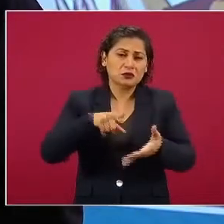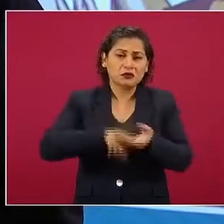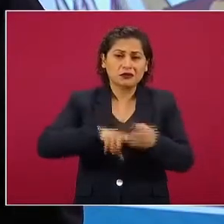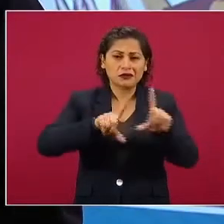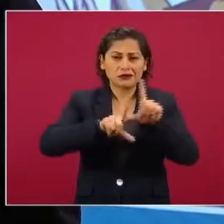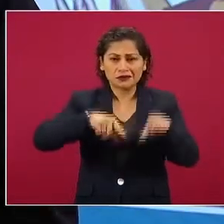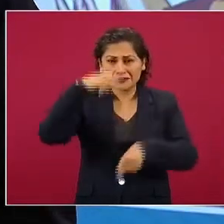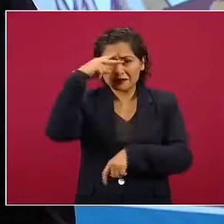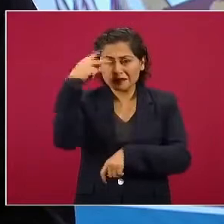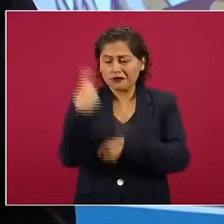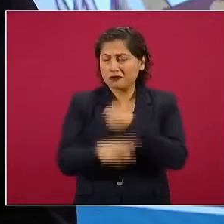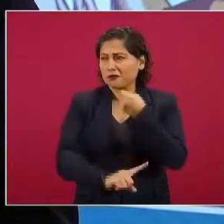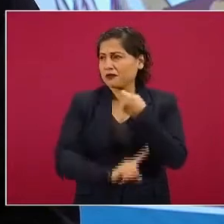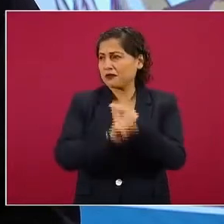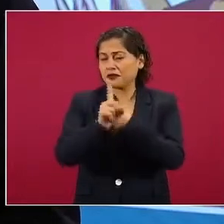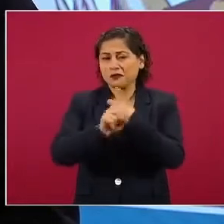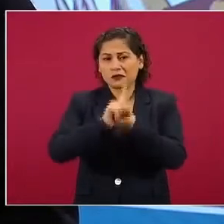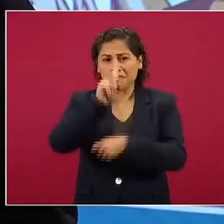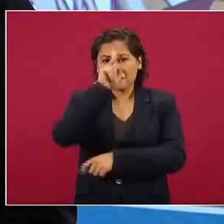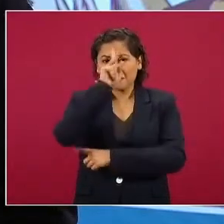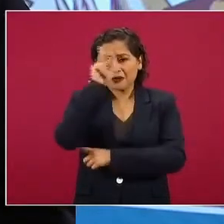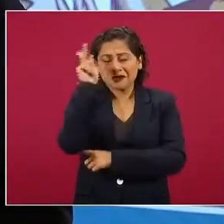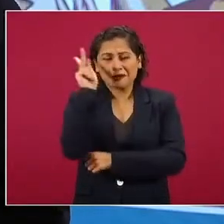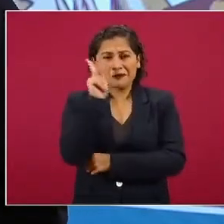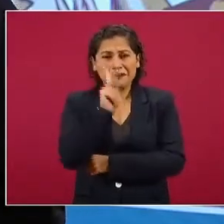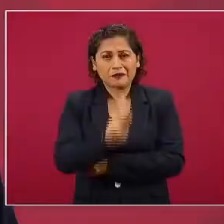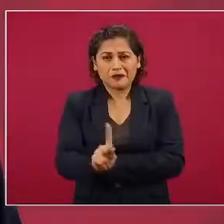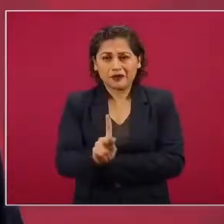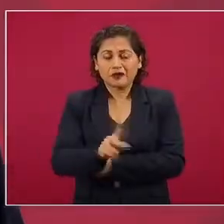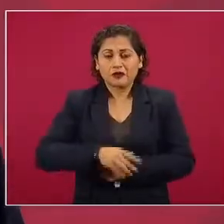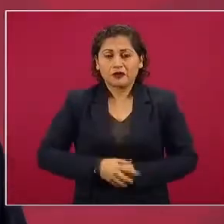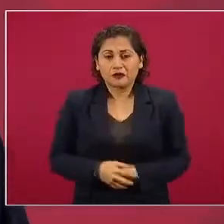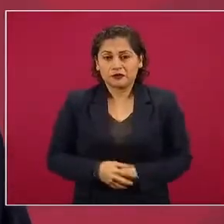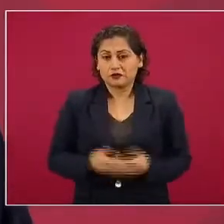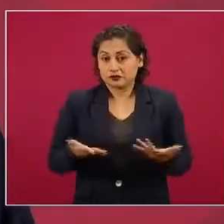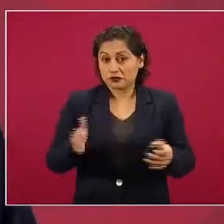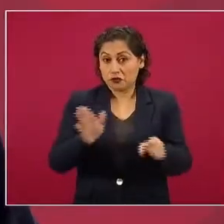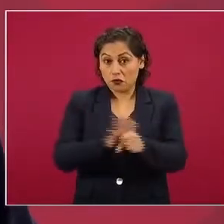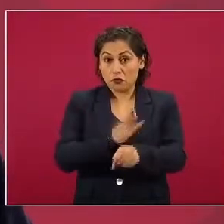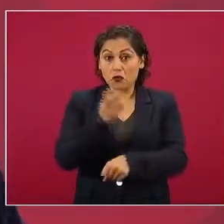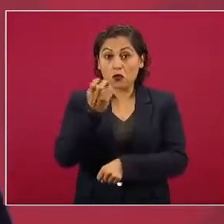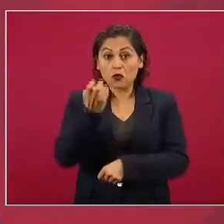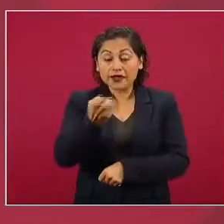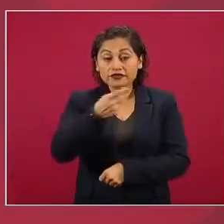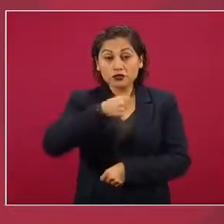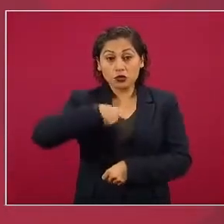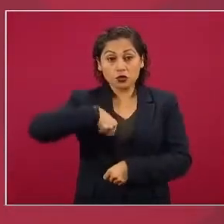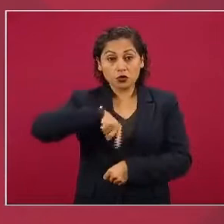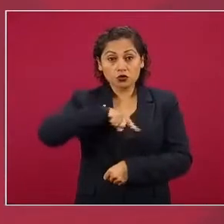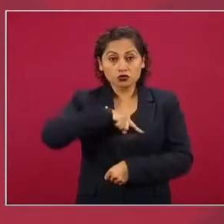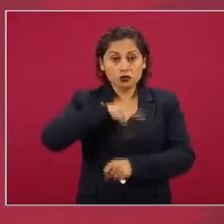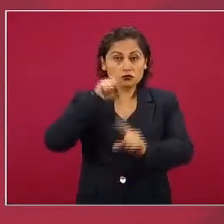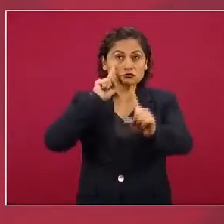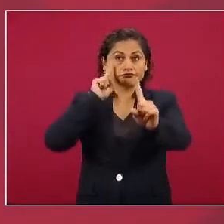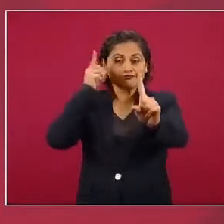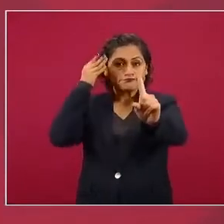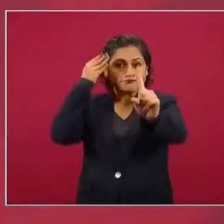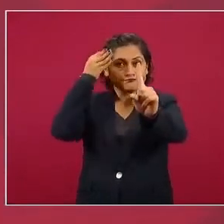Entonces, nosotros no dejamos de caminar hacia la